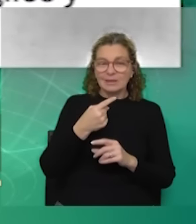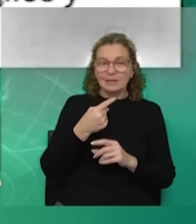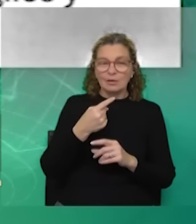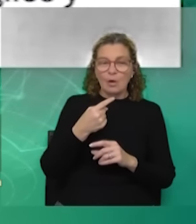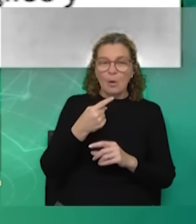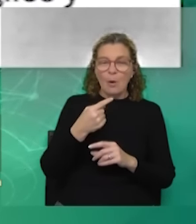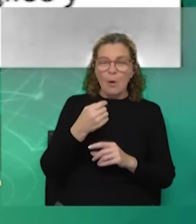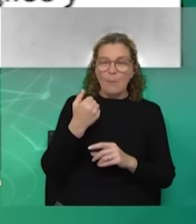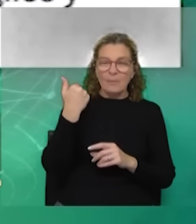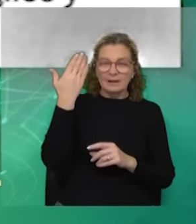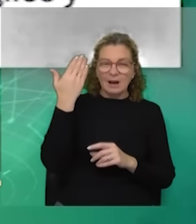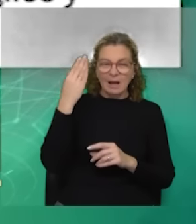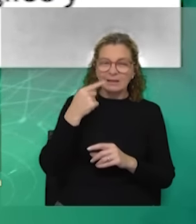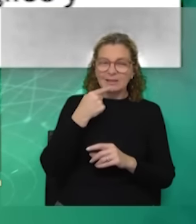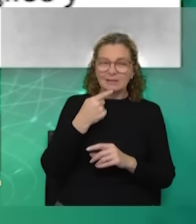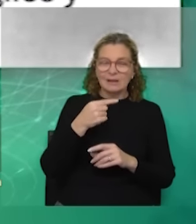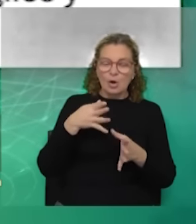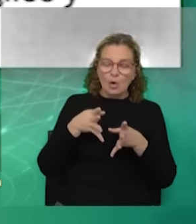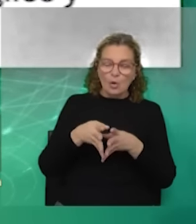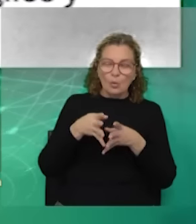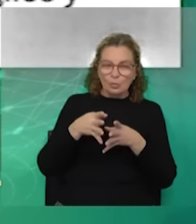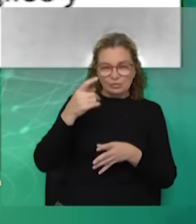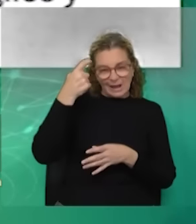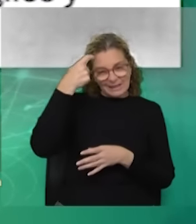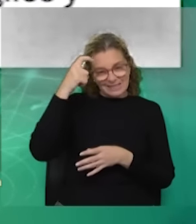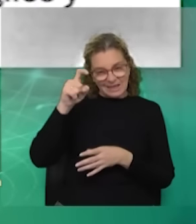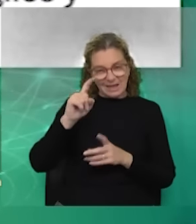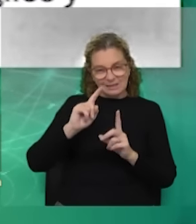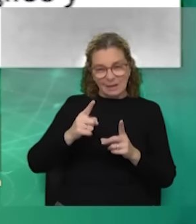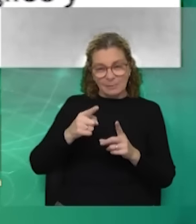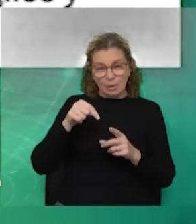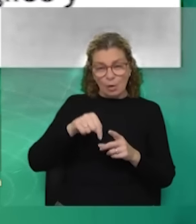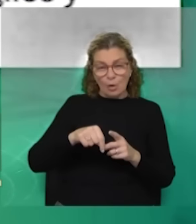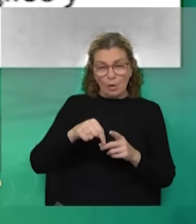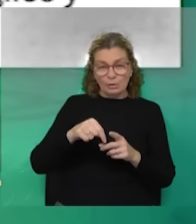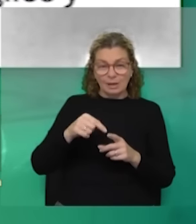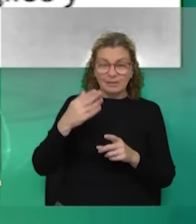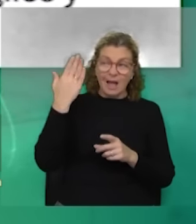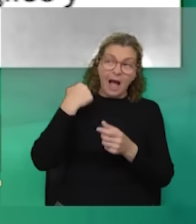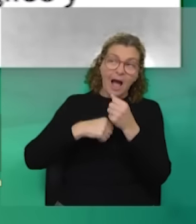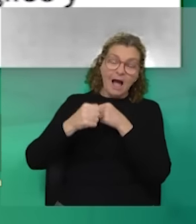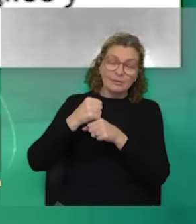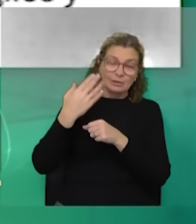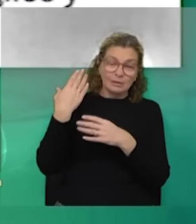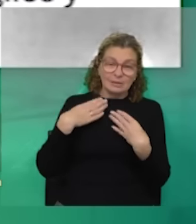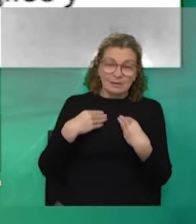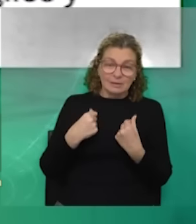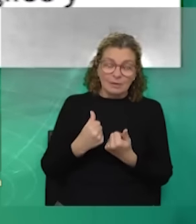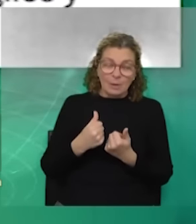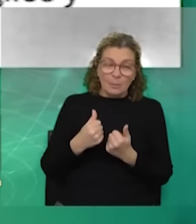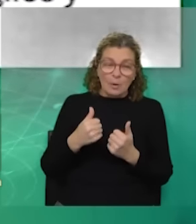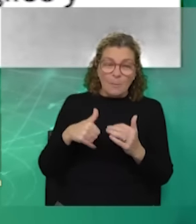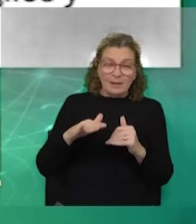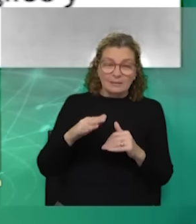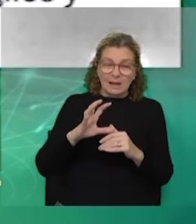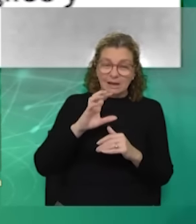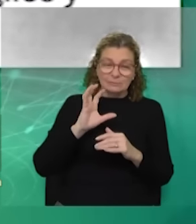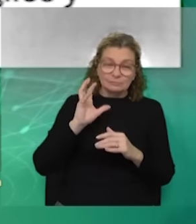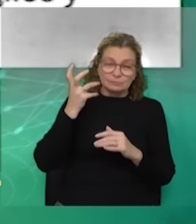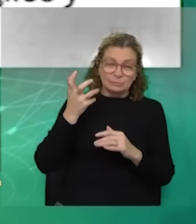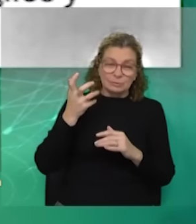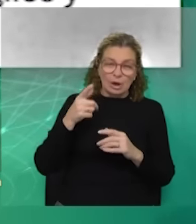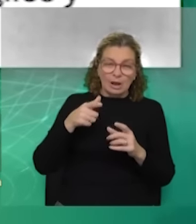nuestro mayor homenaje es reivindicar su lucha y su ideario tan vigente como hoy hace dos siglos sensibilidad por los más frágiles y Rebeldía ante